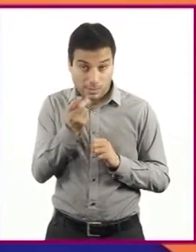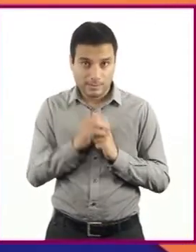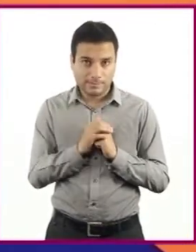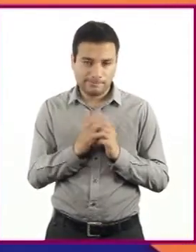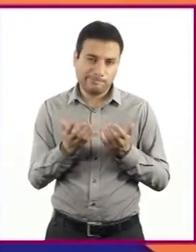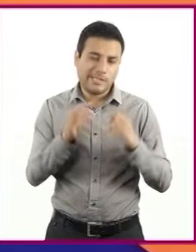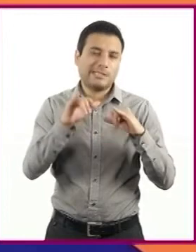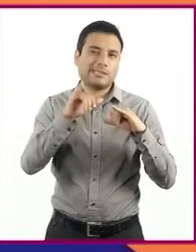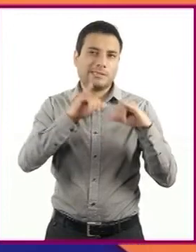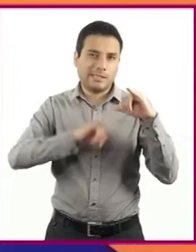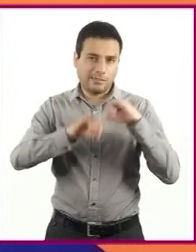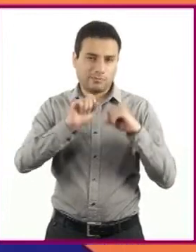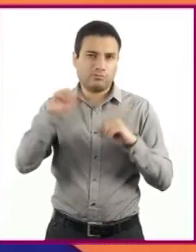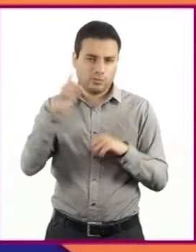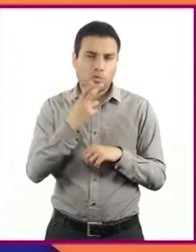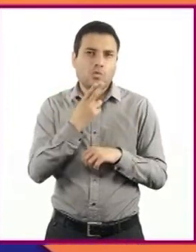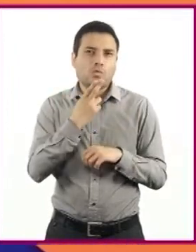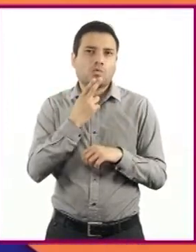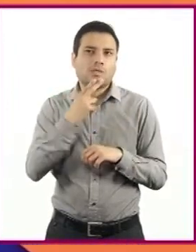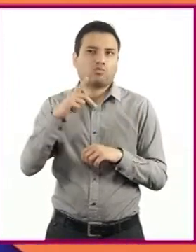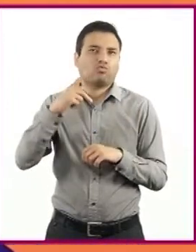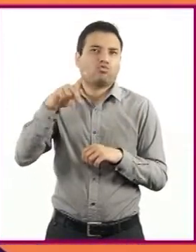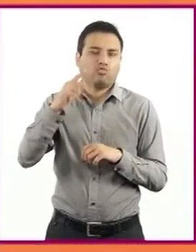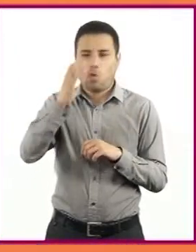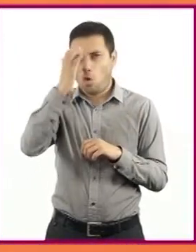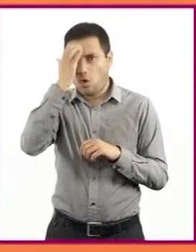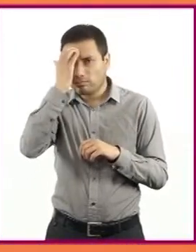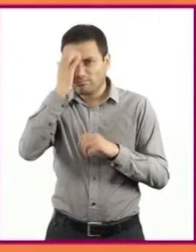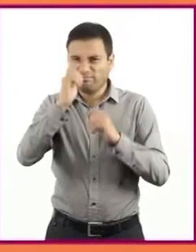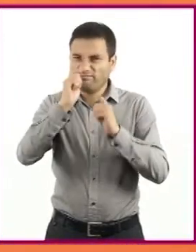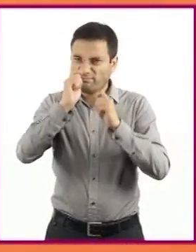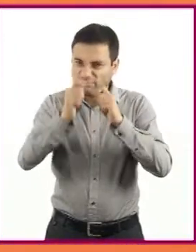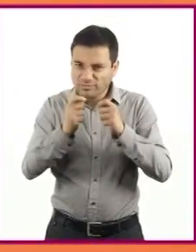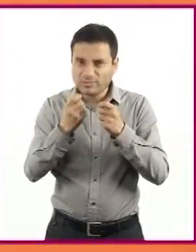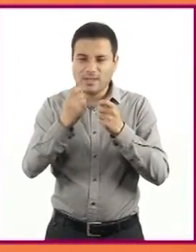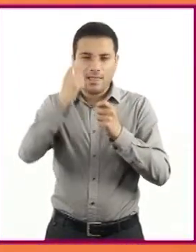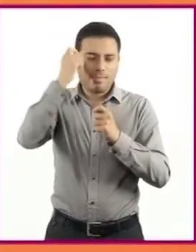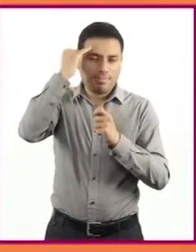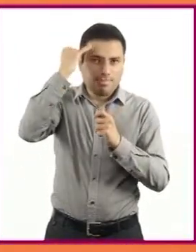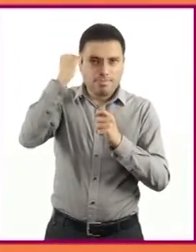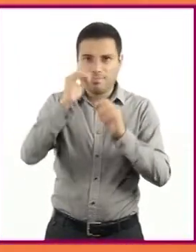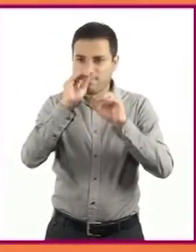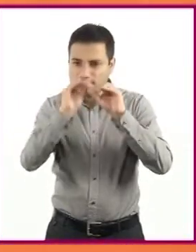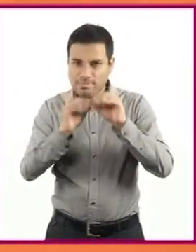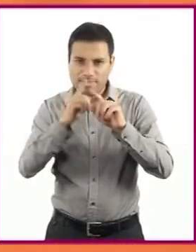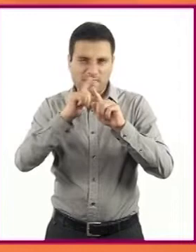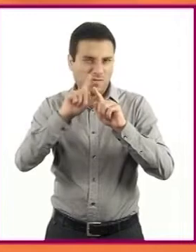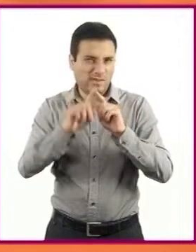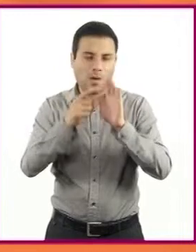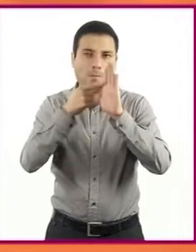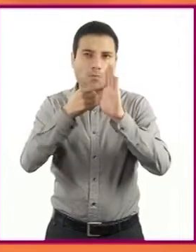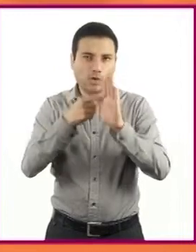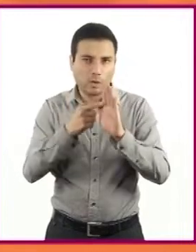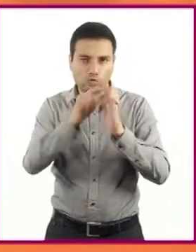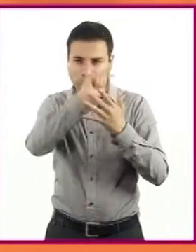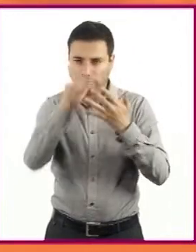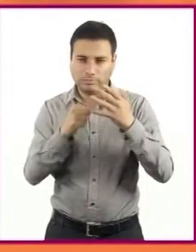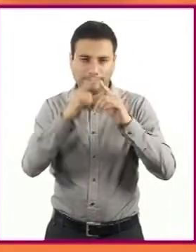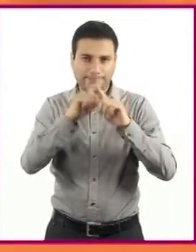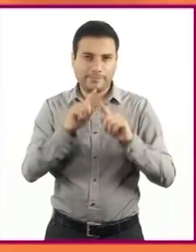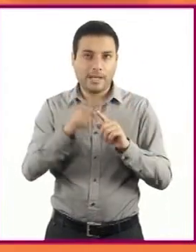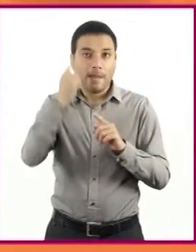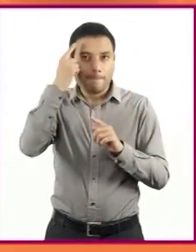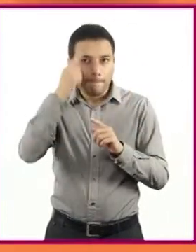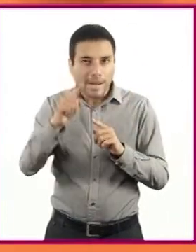los científicos utilizaron su conocimiento y creatividad. Propusieron diferentes modelos para explicar la estructura de un